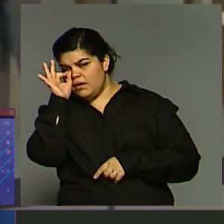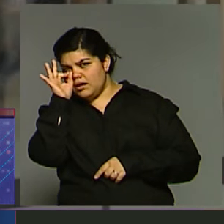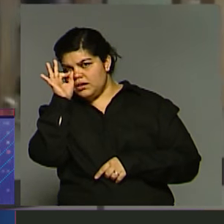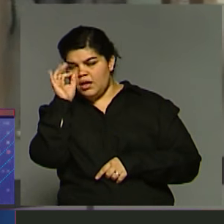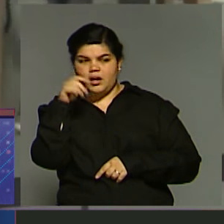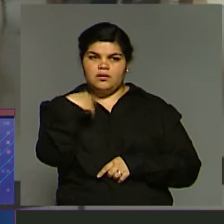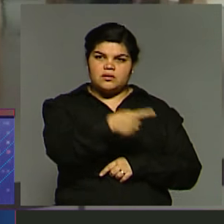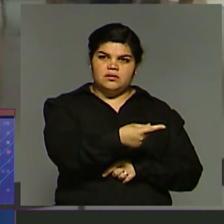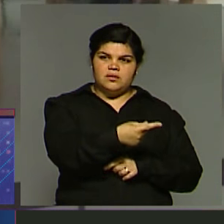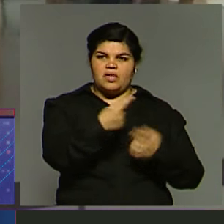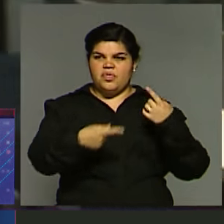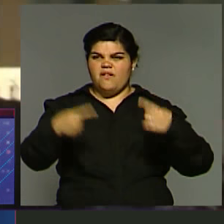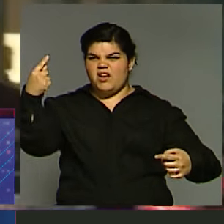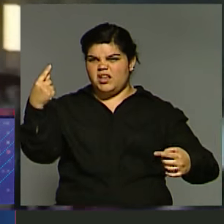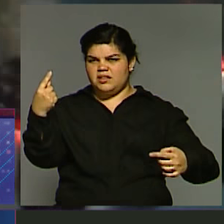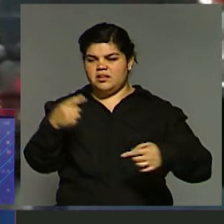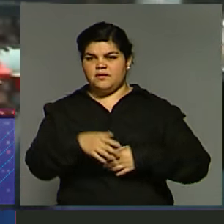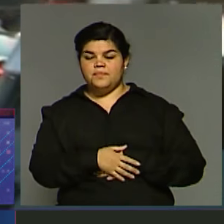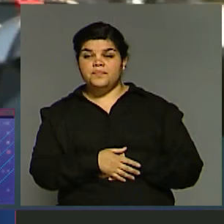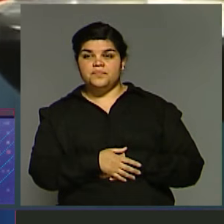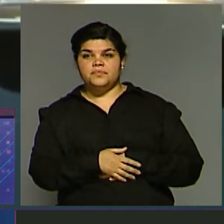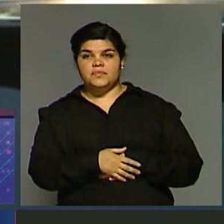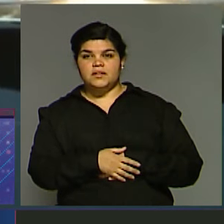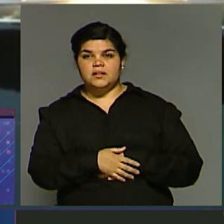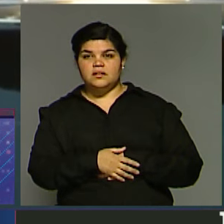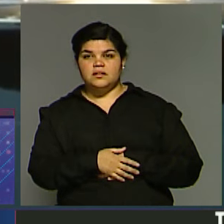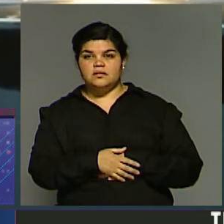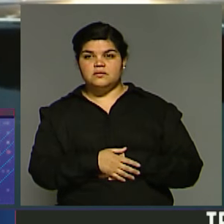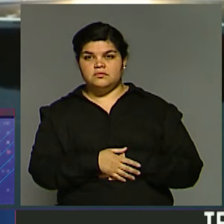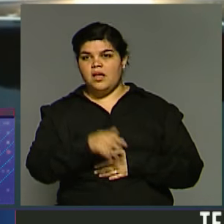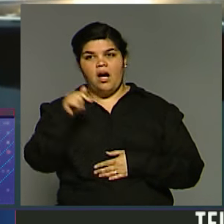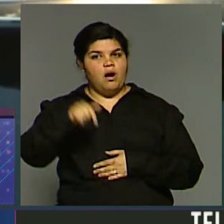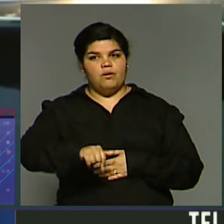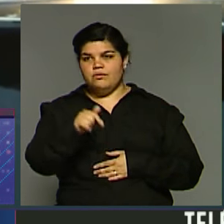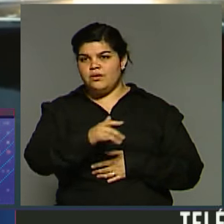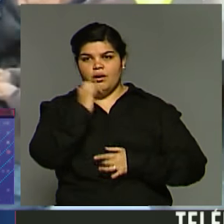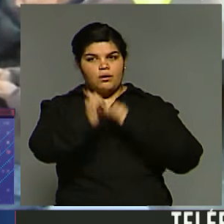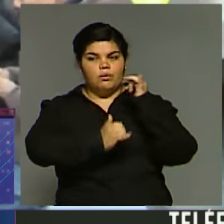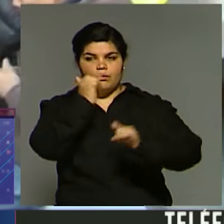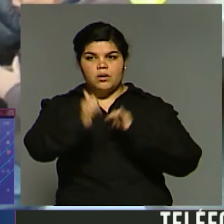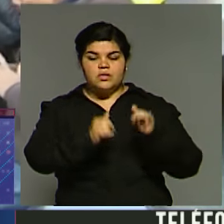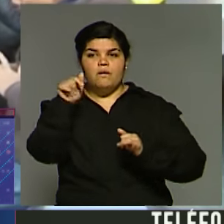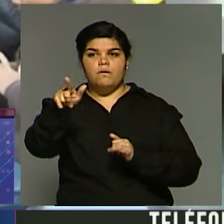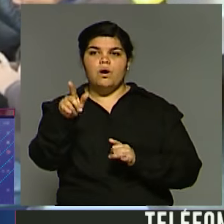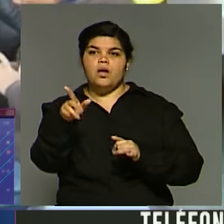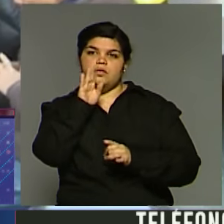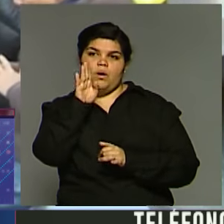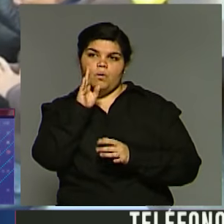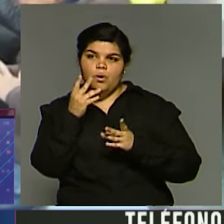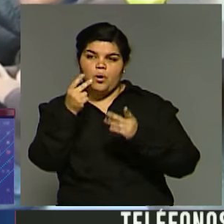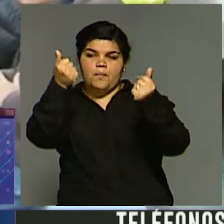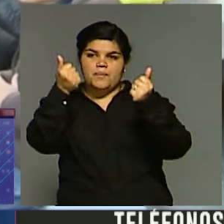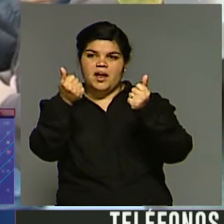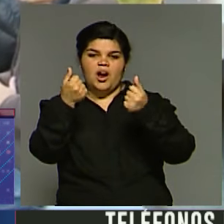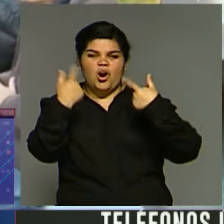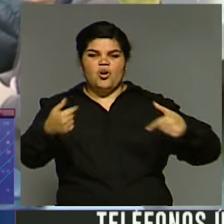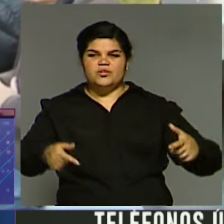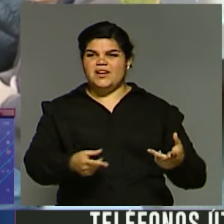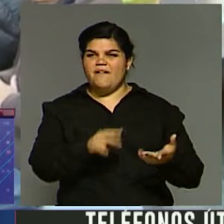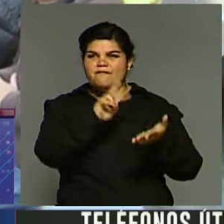diferencia. Ajá. Y, digamos, ya del vamos, no, y no lo vas a poder usar para ver determinadas cosas. Está muy, digamos, muy